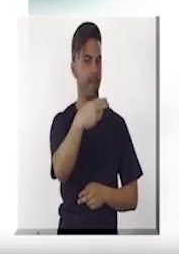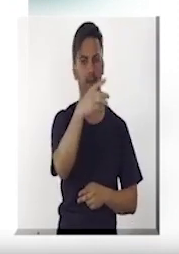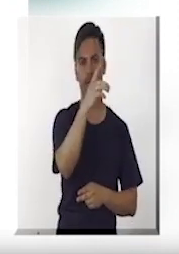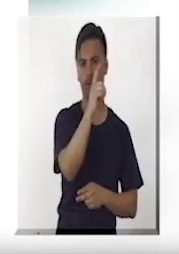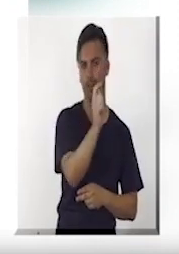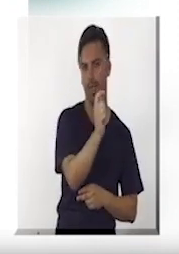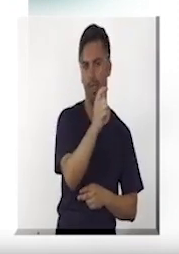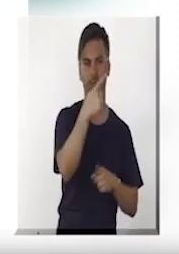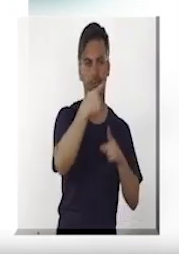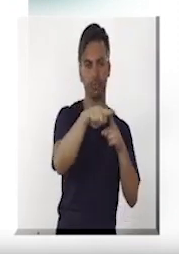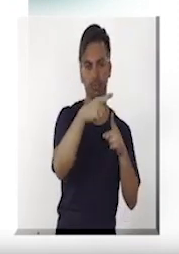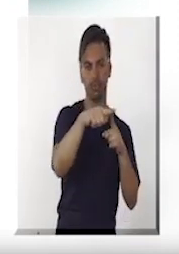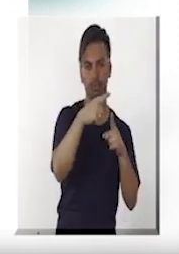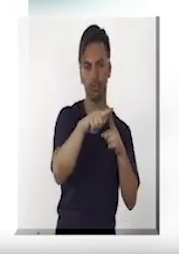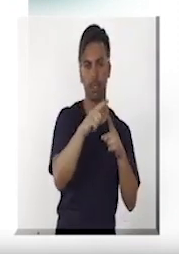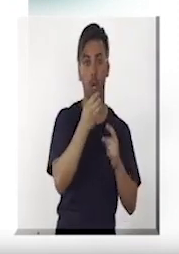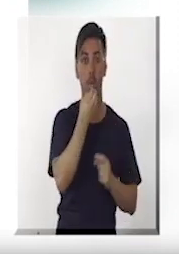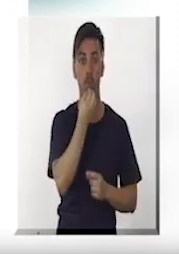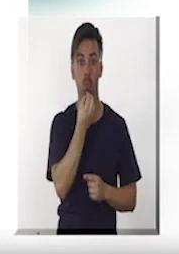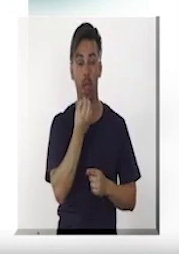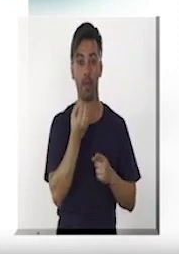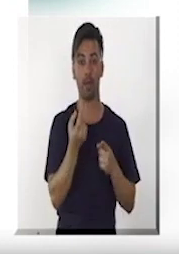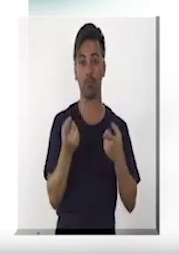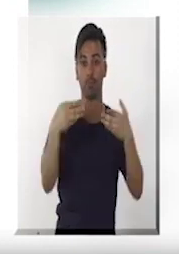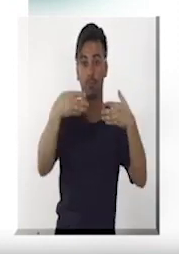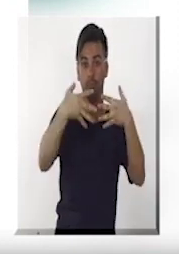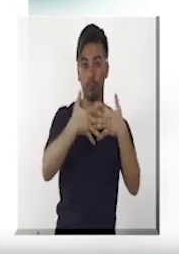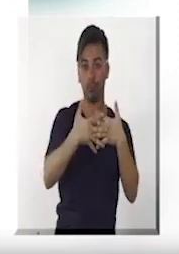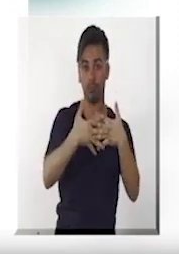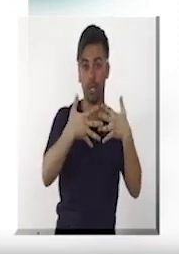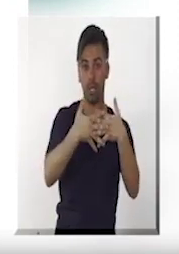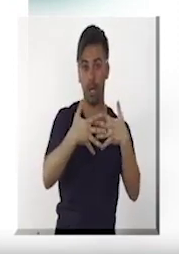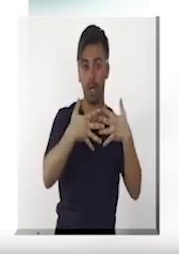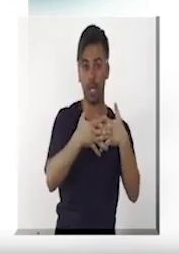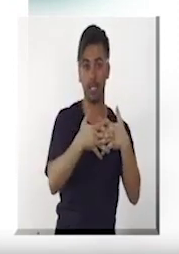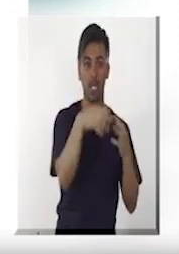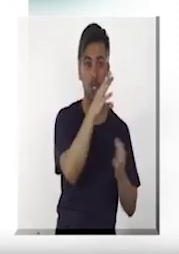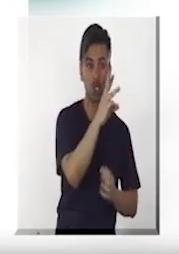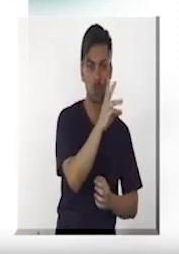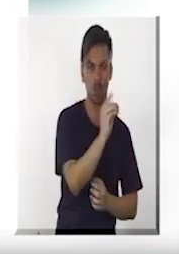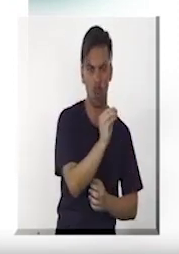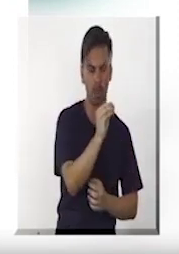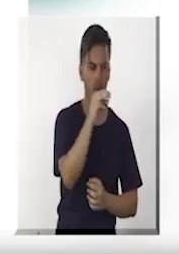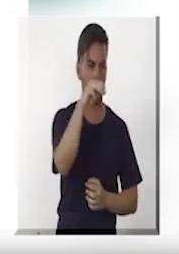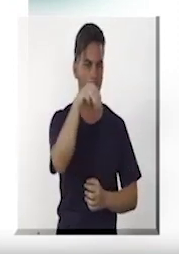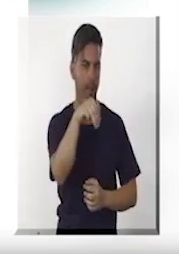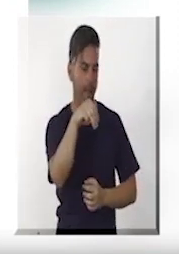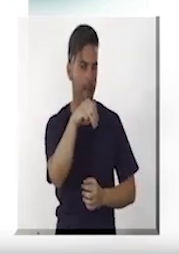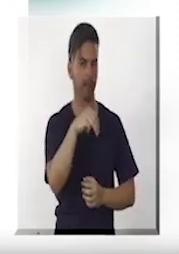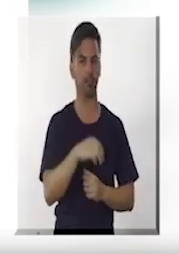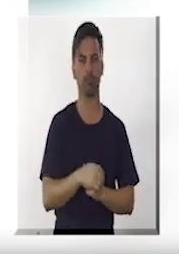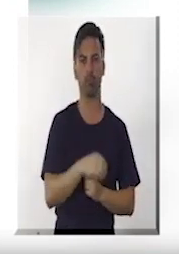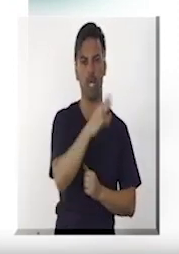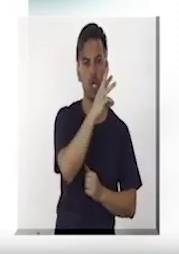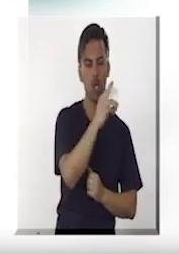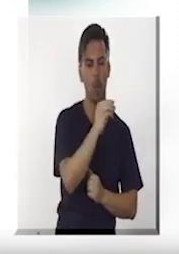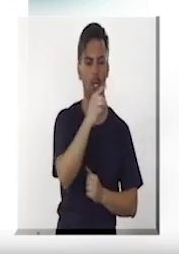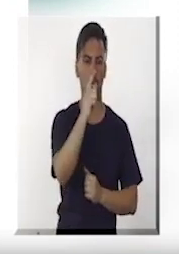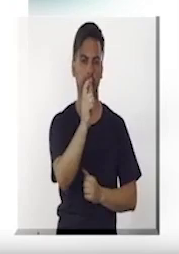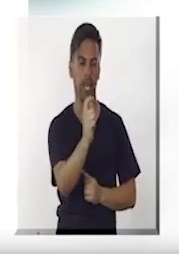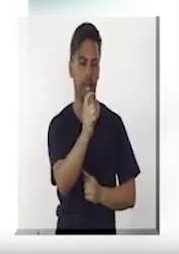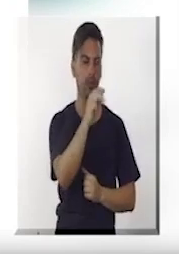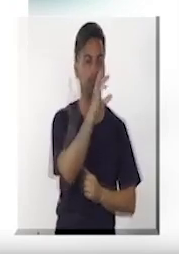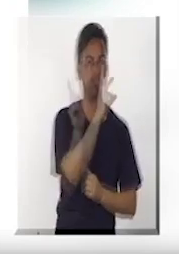con la variable, acompañado de operaciones de multiplicación y de potencia. ¿Quiénes no son monomios?